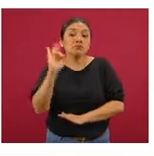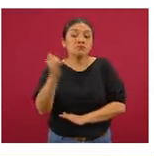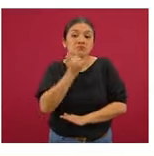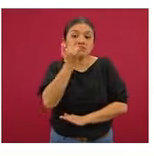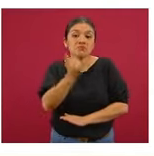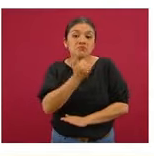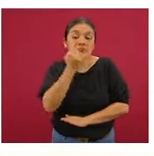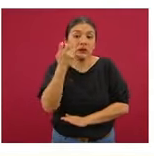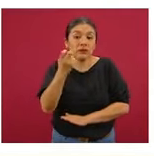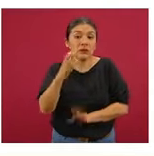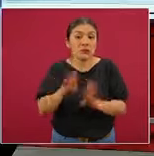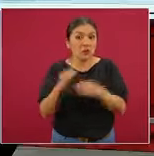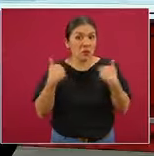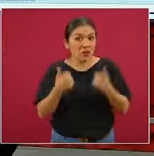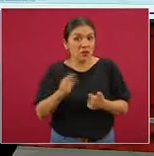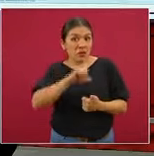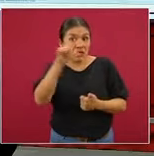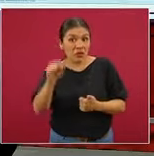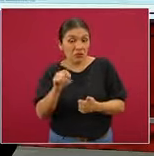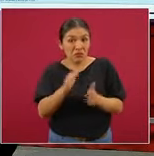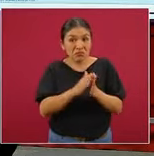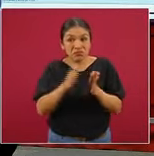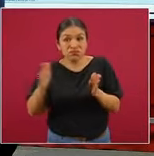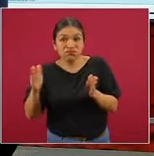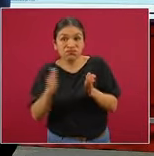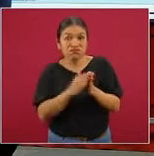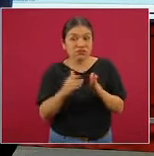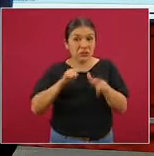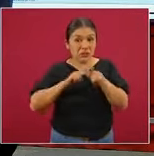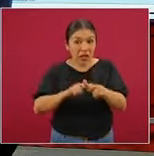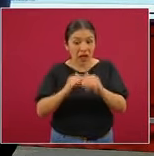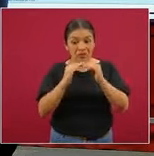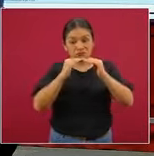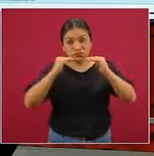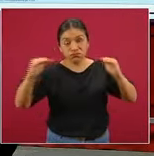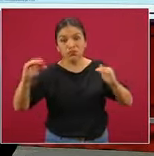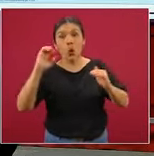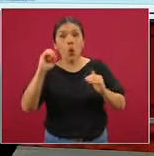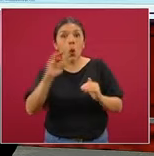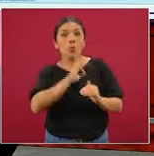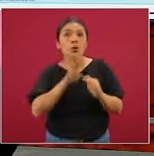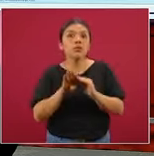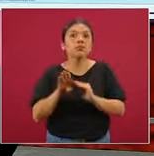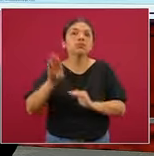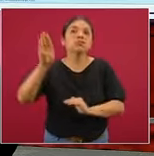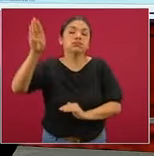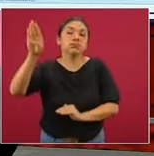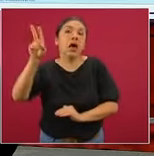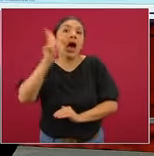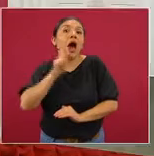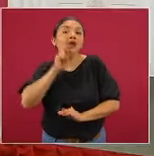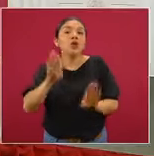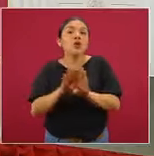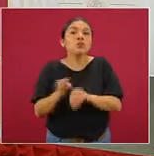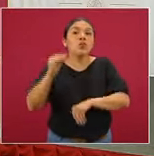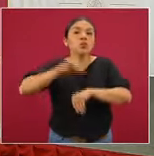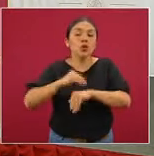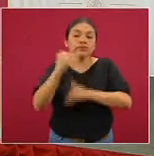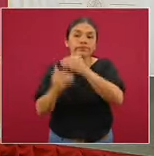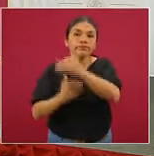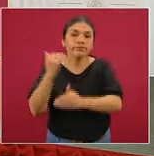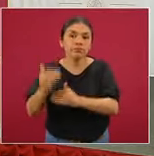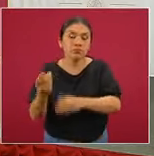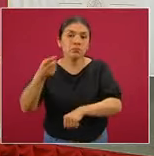una tendencia que no sabemos si más adelante podría mantenerse estable o podría también incrementar, pero entonces vamos a ver cómo se están comportando